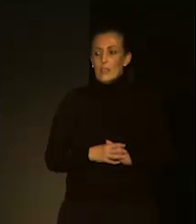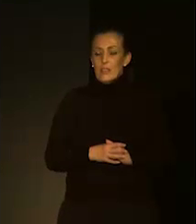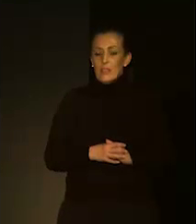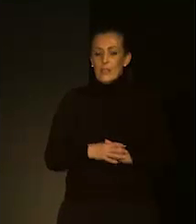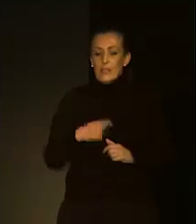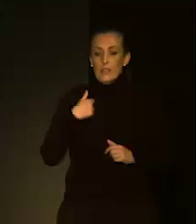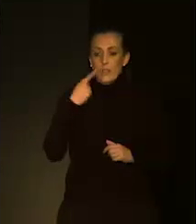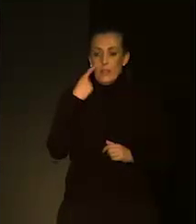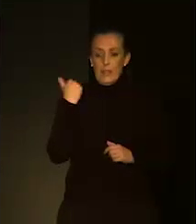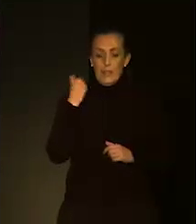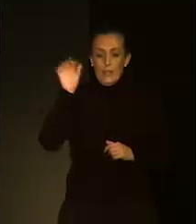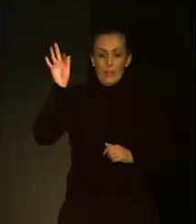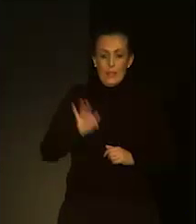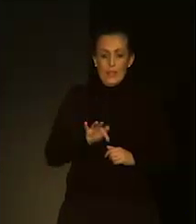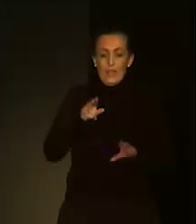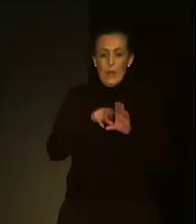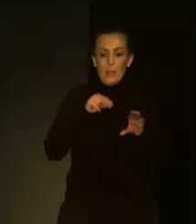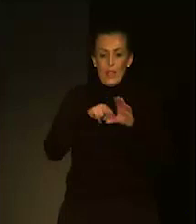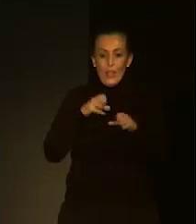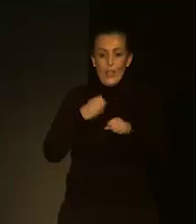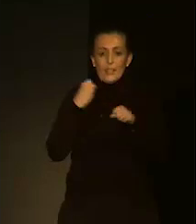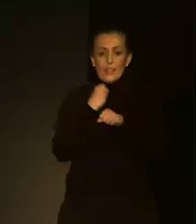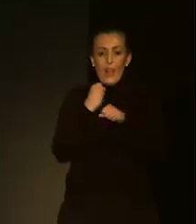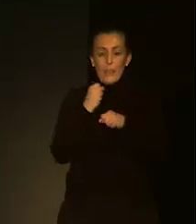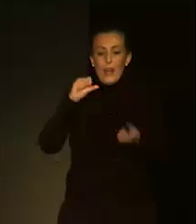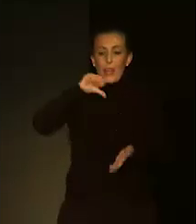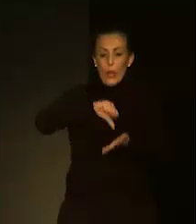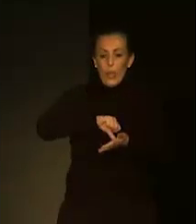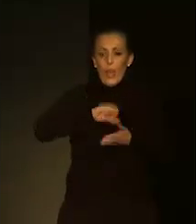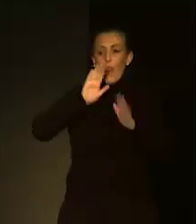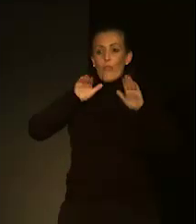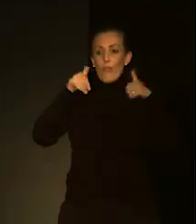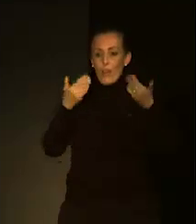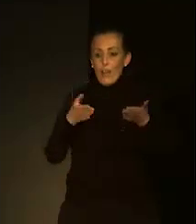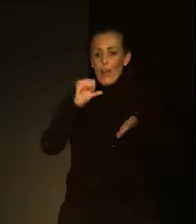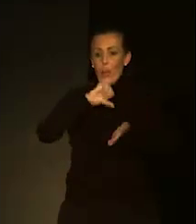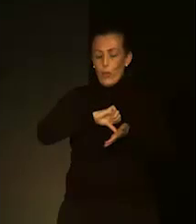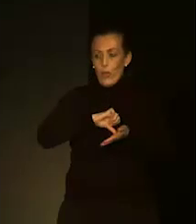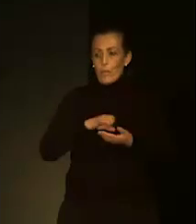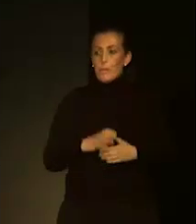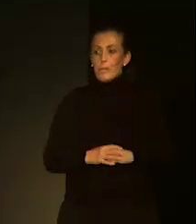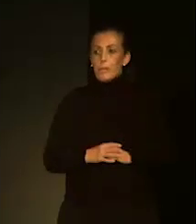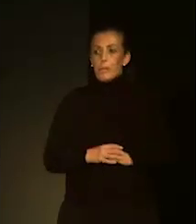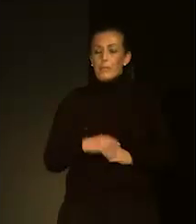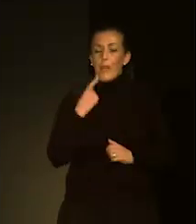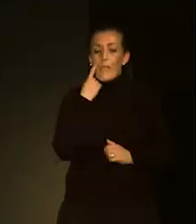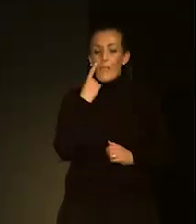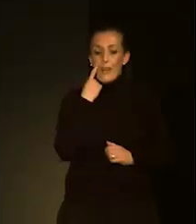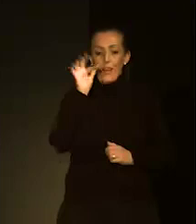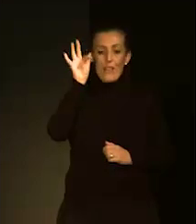les voy a poner el vídeo trabajan tanto en la ciudad como fuera y vamos a